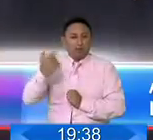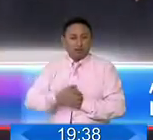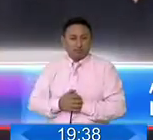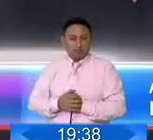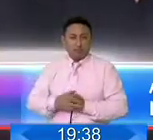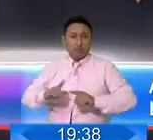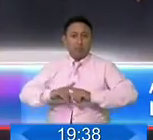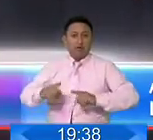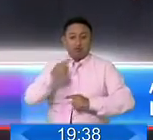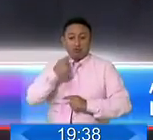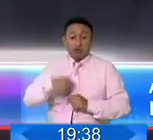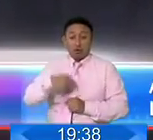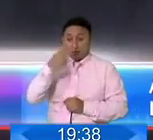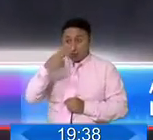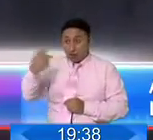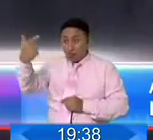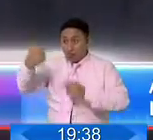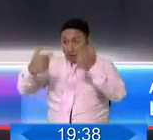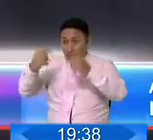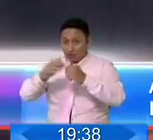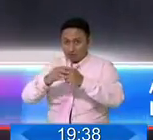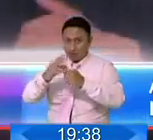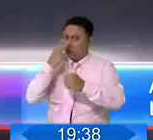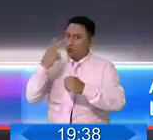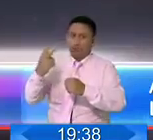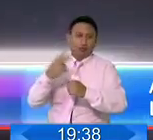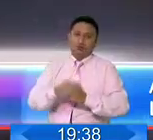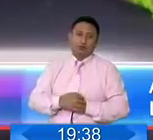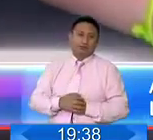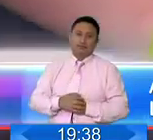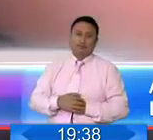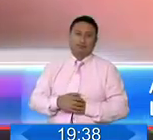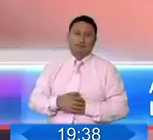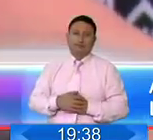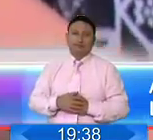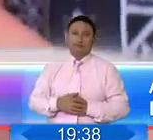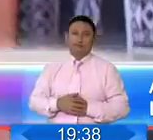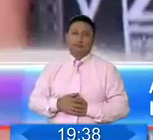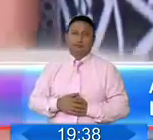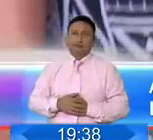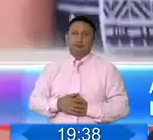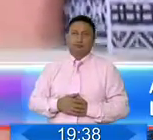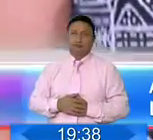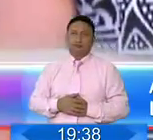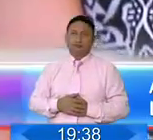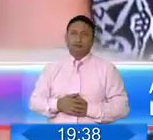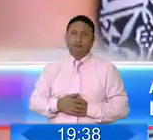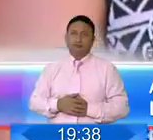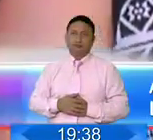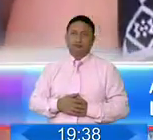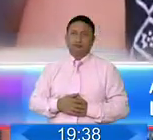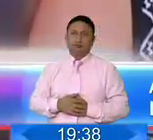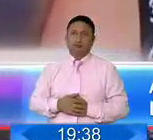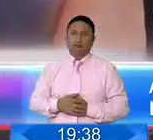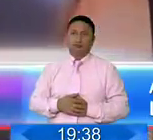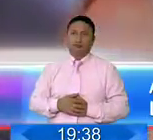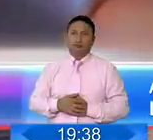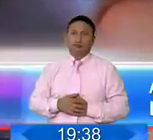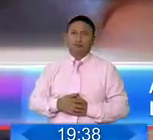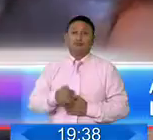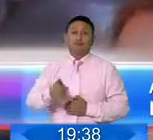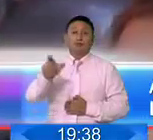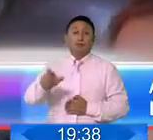pero aseguró que nunca vio si realmente se trataba de las detonaciones generadas por las armas de fuego que portaban